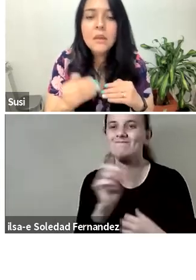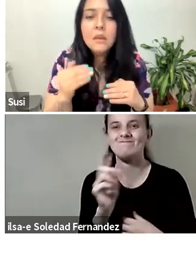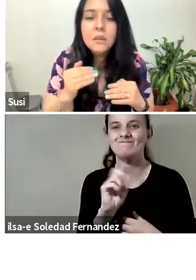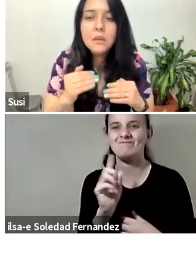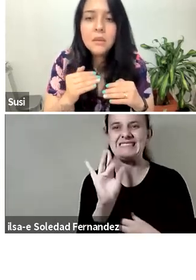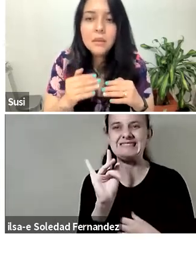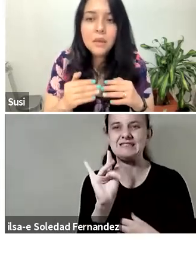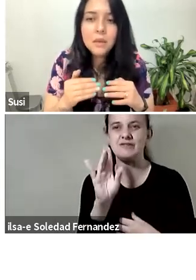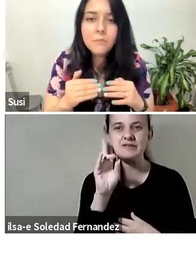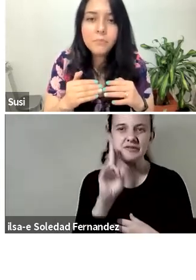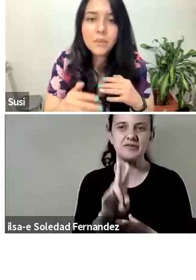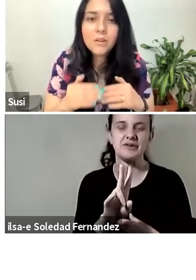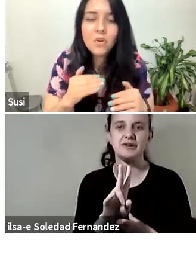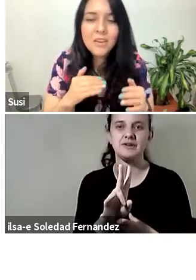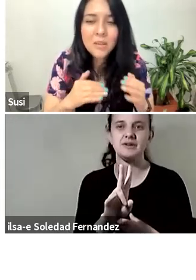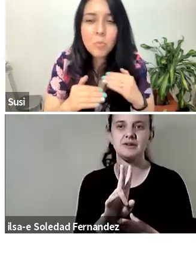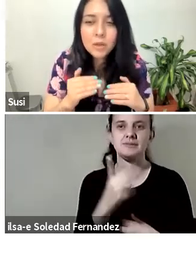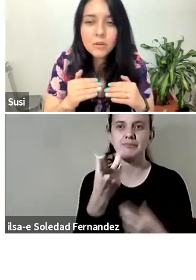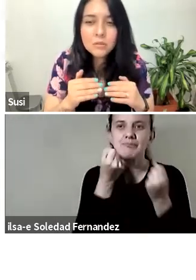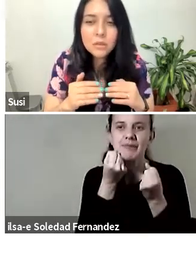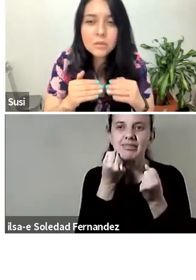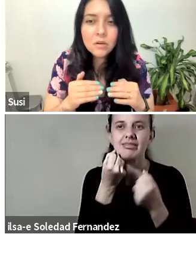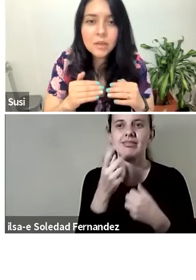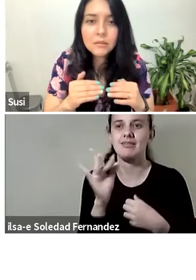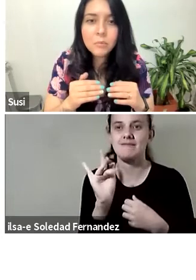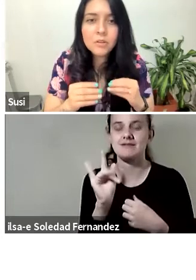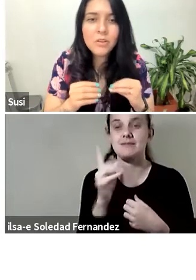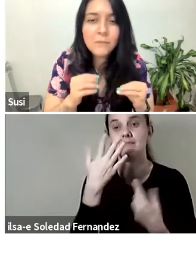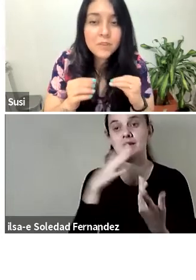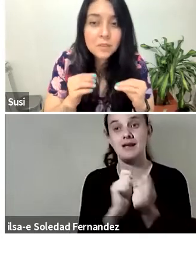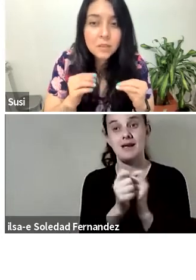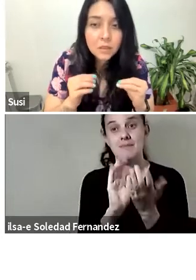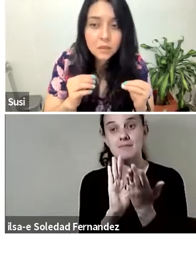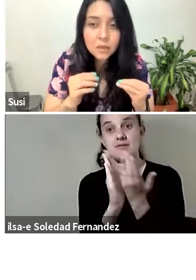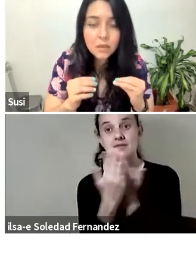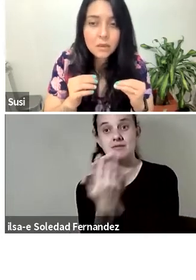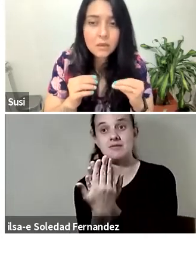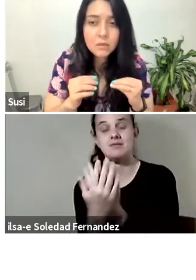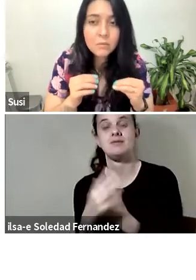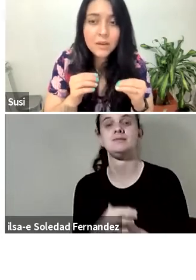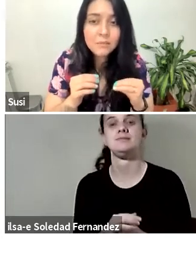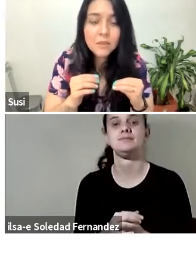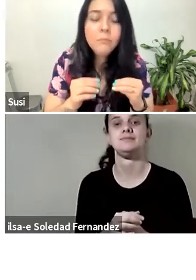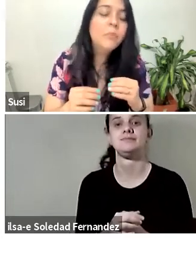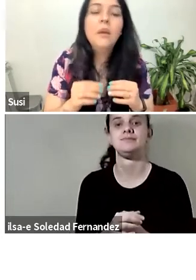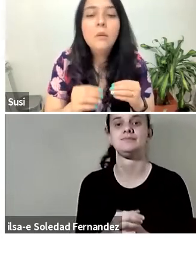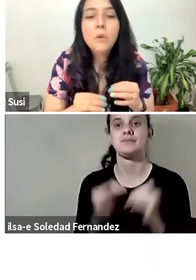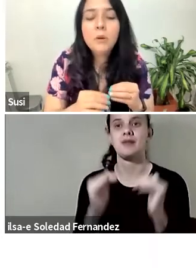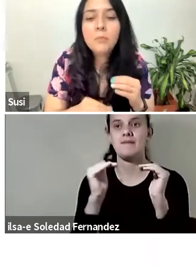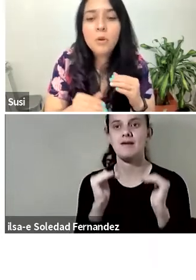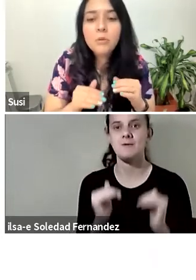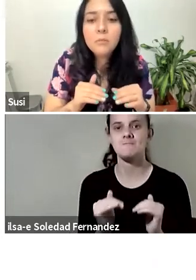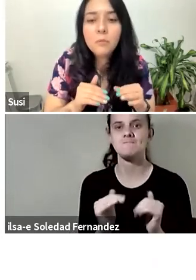blancas, y no es tan bueno ese contraste, por eso es difícil de percibir.